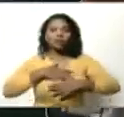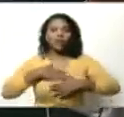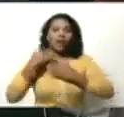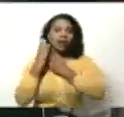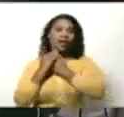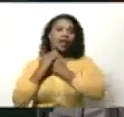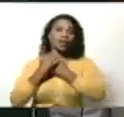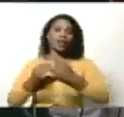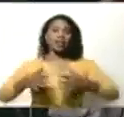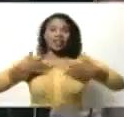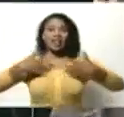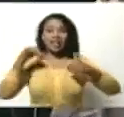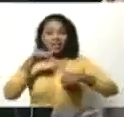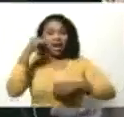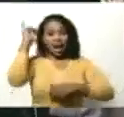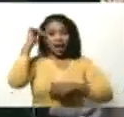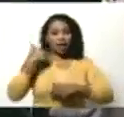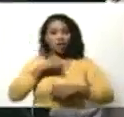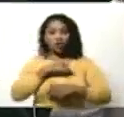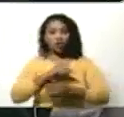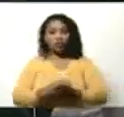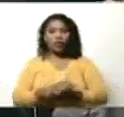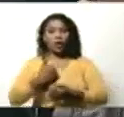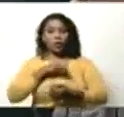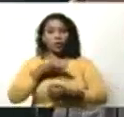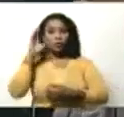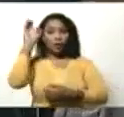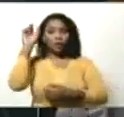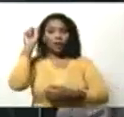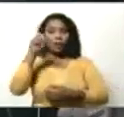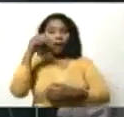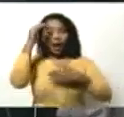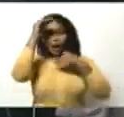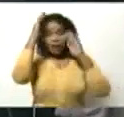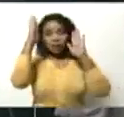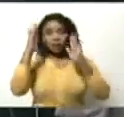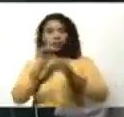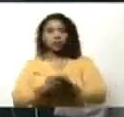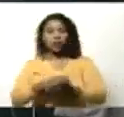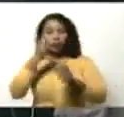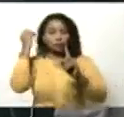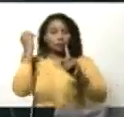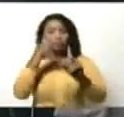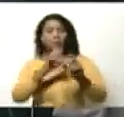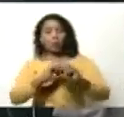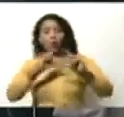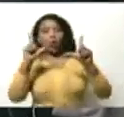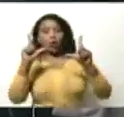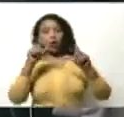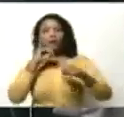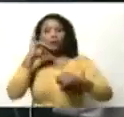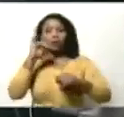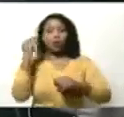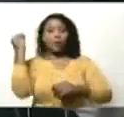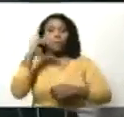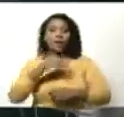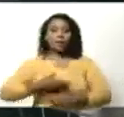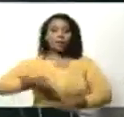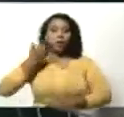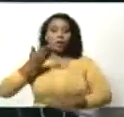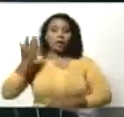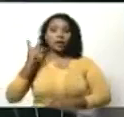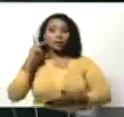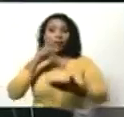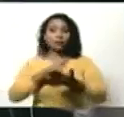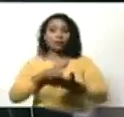que hay en Venezuela con nosotros. Y nuestro país también ha tenido el mismo impacto. De hecho, la noticia más registrada, y desde